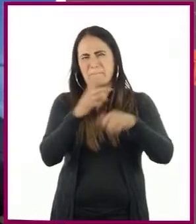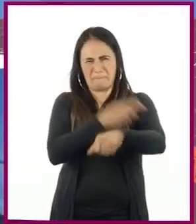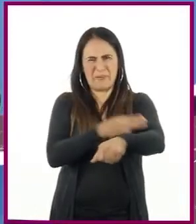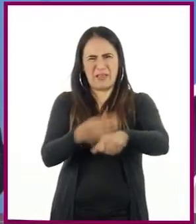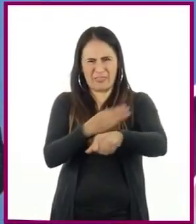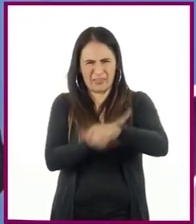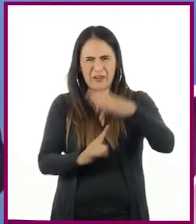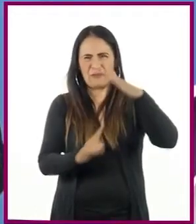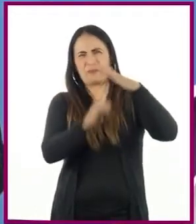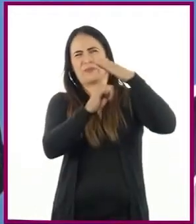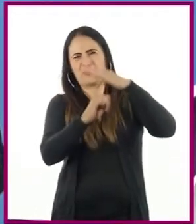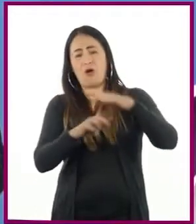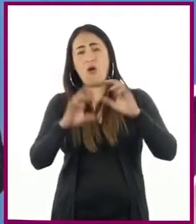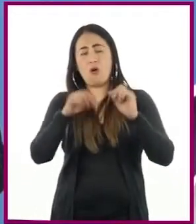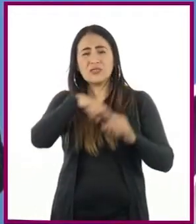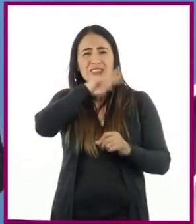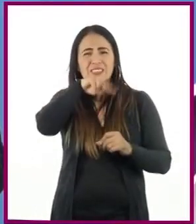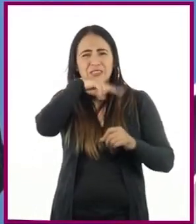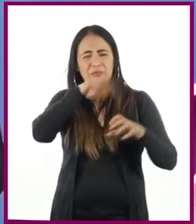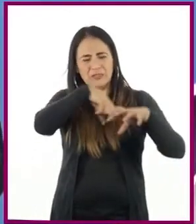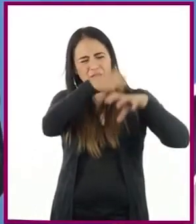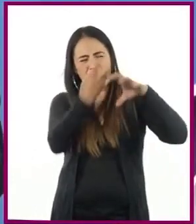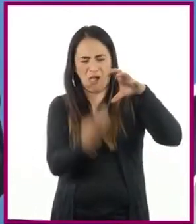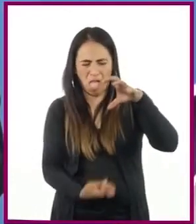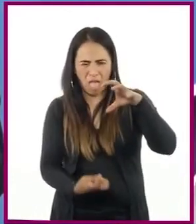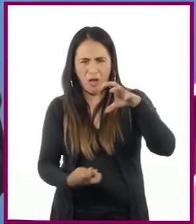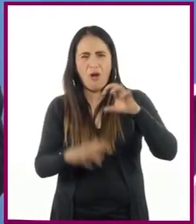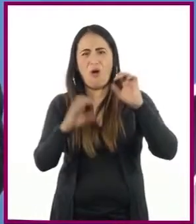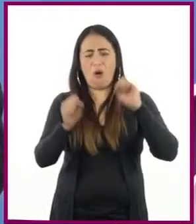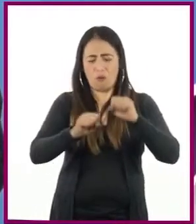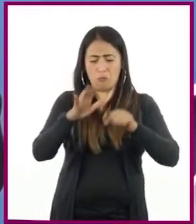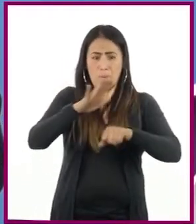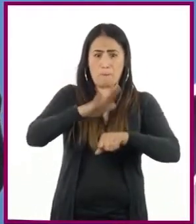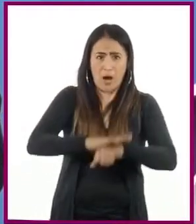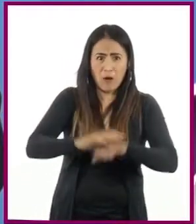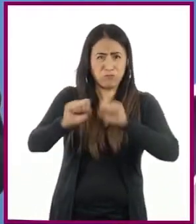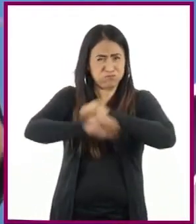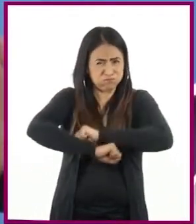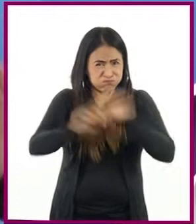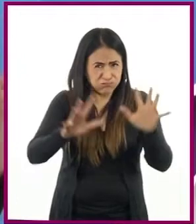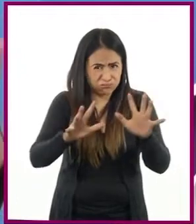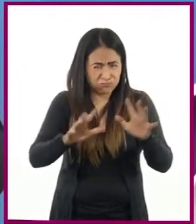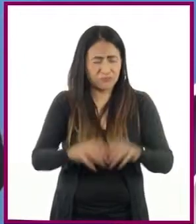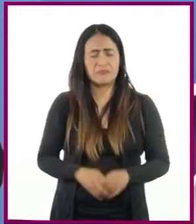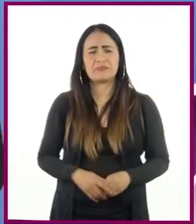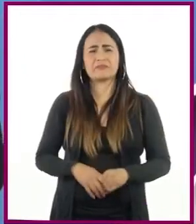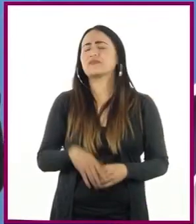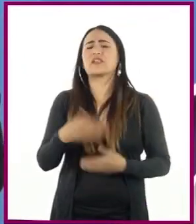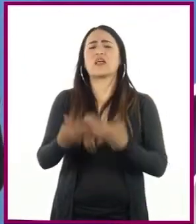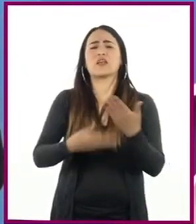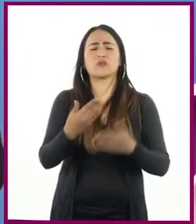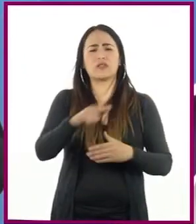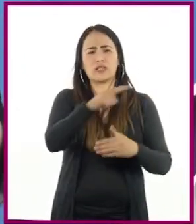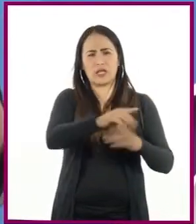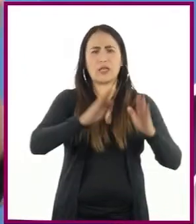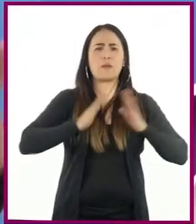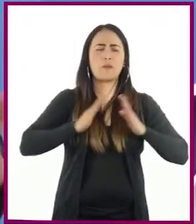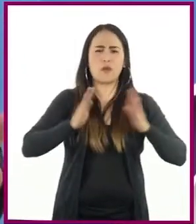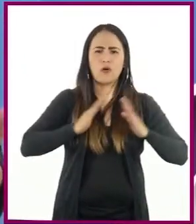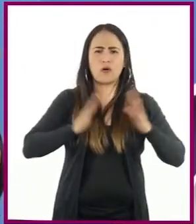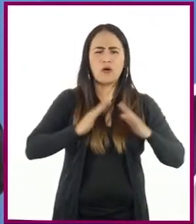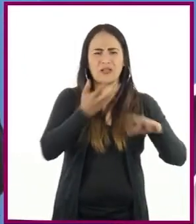serpientes, ametralladoras automáticas que se activaban tras mover algo, etc. Esto llevó a las tropas norteamericanas